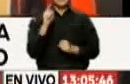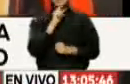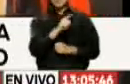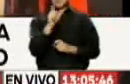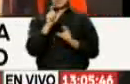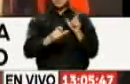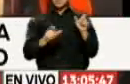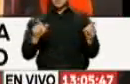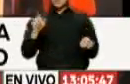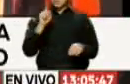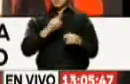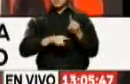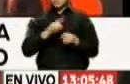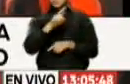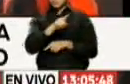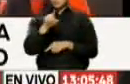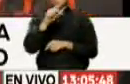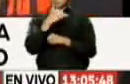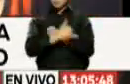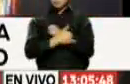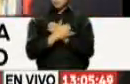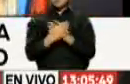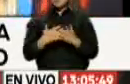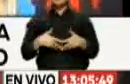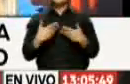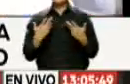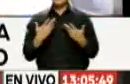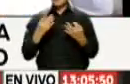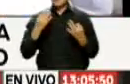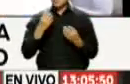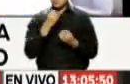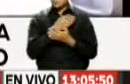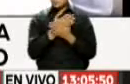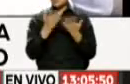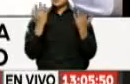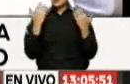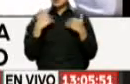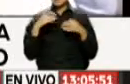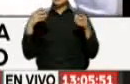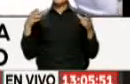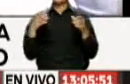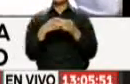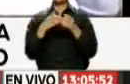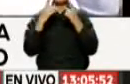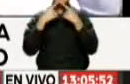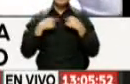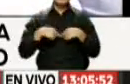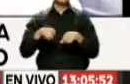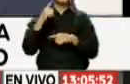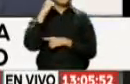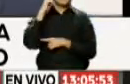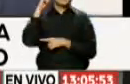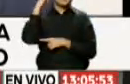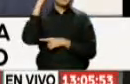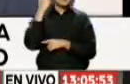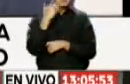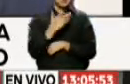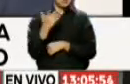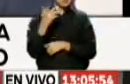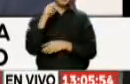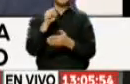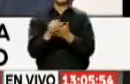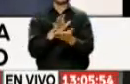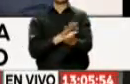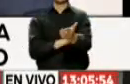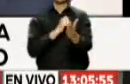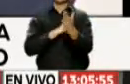de aquellos compañeros extranjeros precisamente para eso, ¿no? Por ello, este gremio anuncia que presentará en los próximos días un proyecto